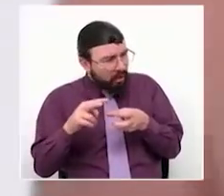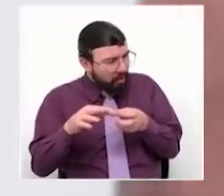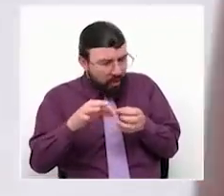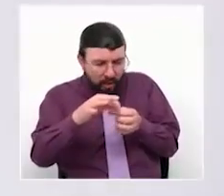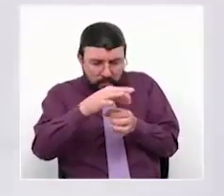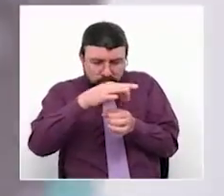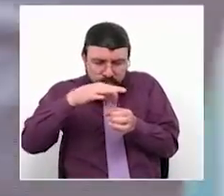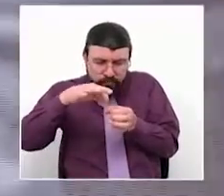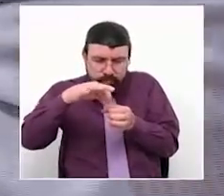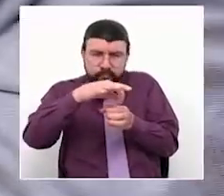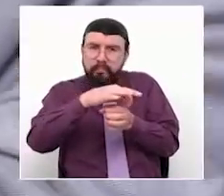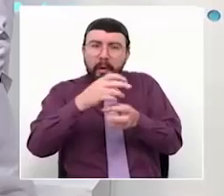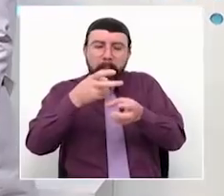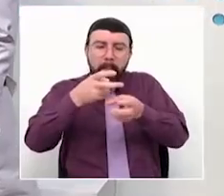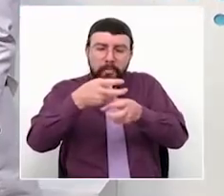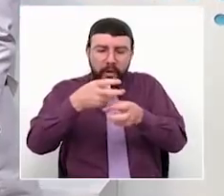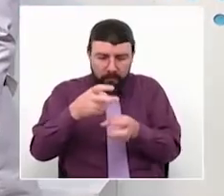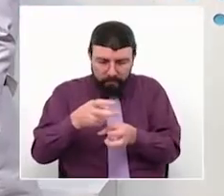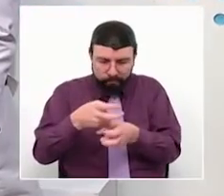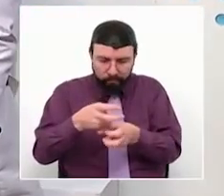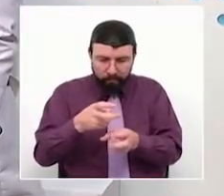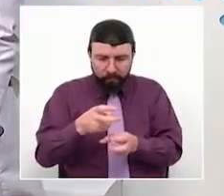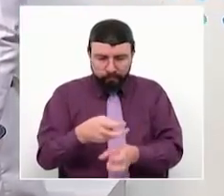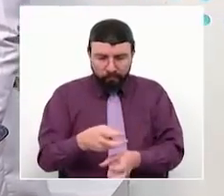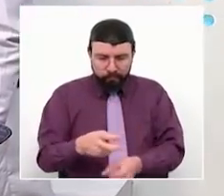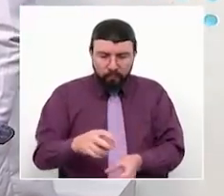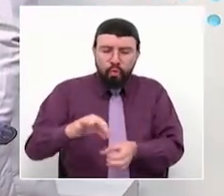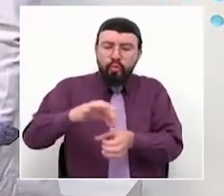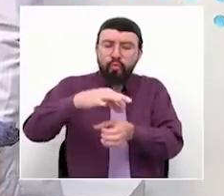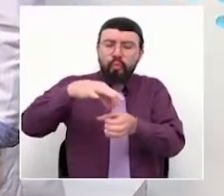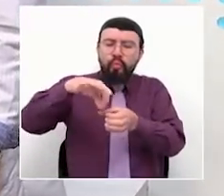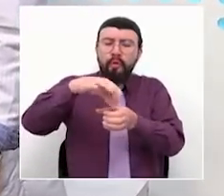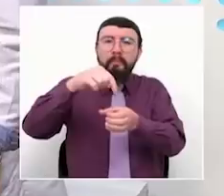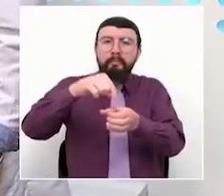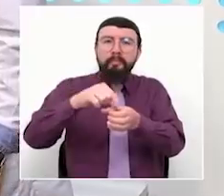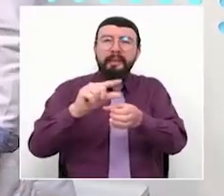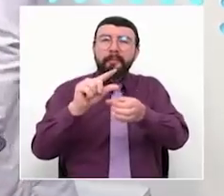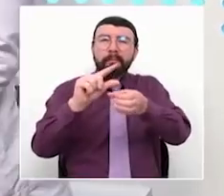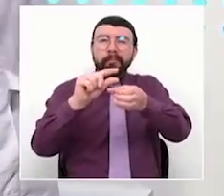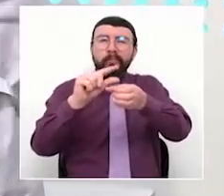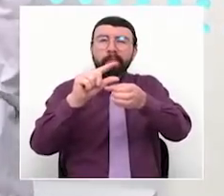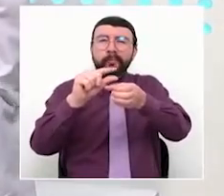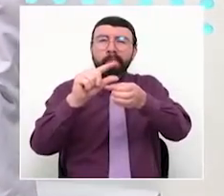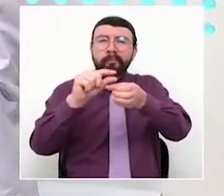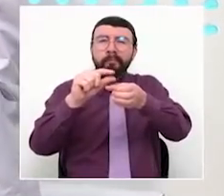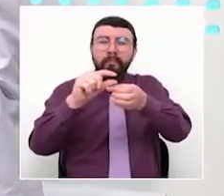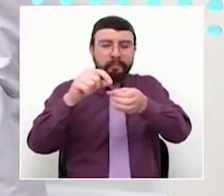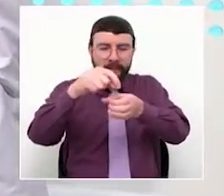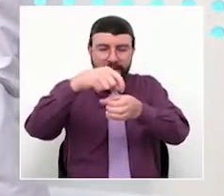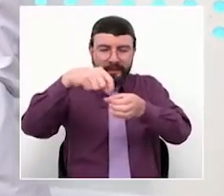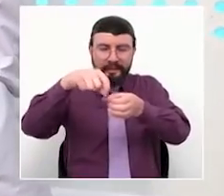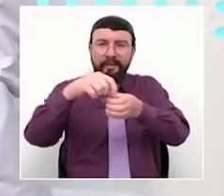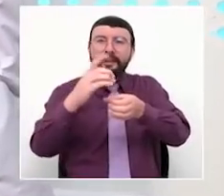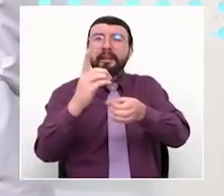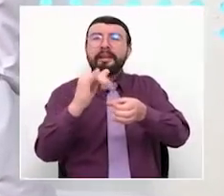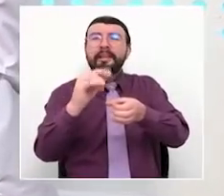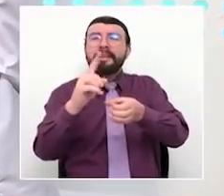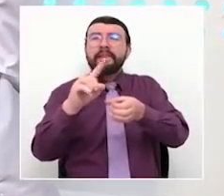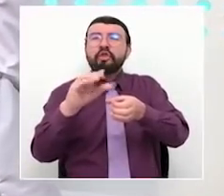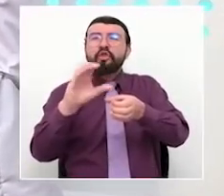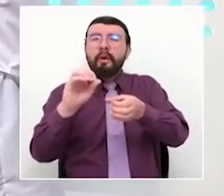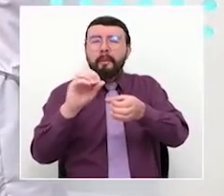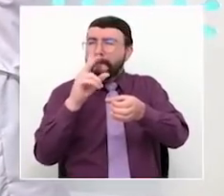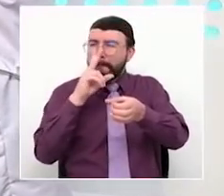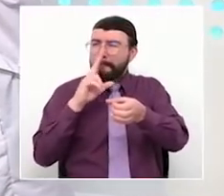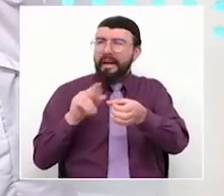mitad entre esta vértebra y la otra que hay? Hay un disco. Igual que este. Muy